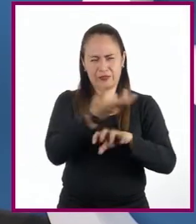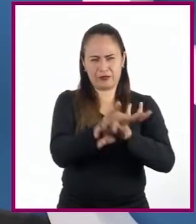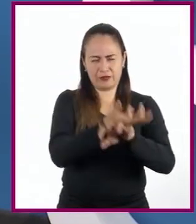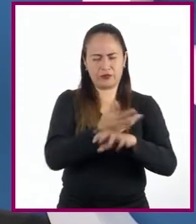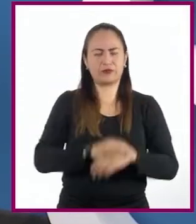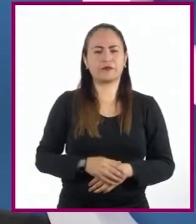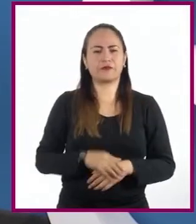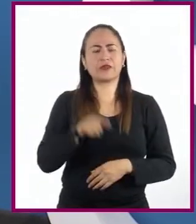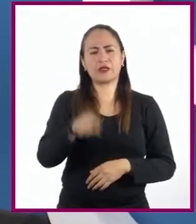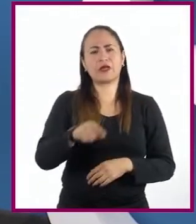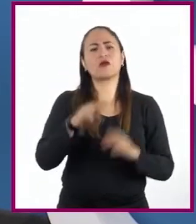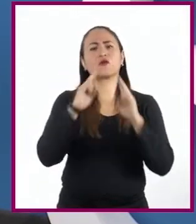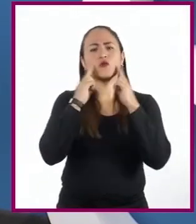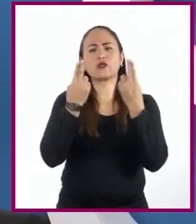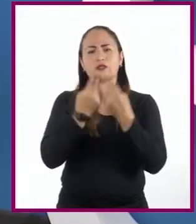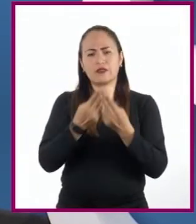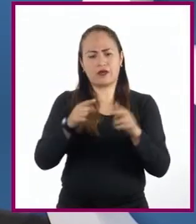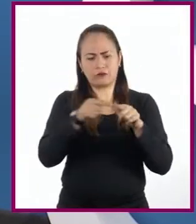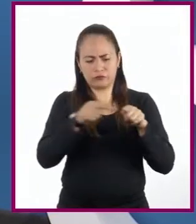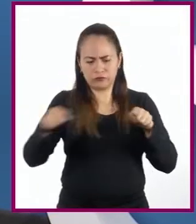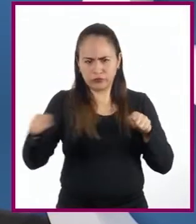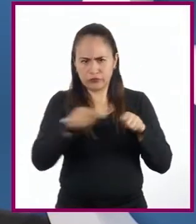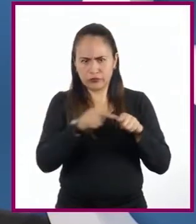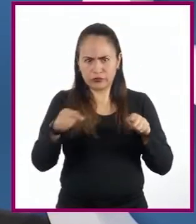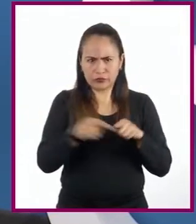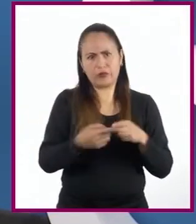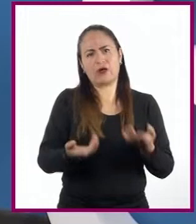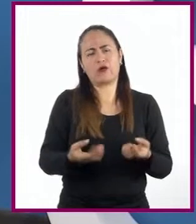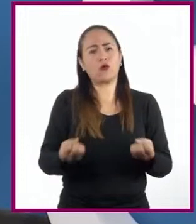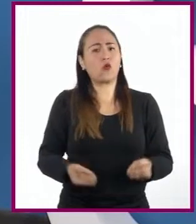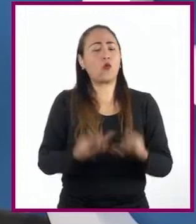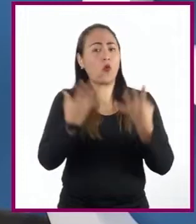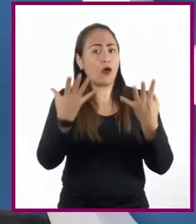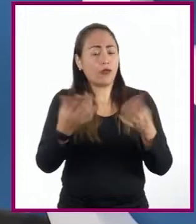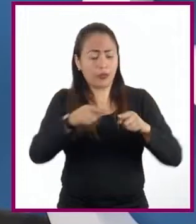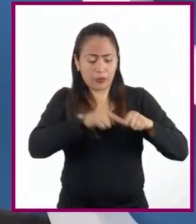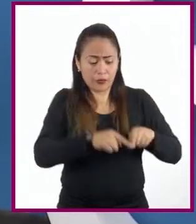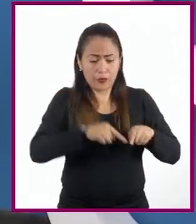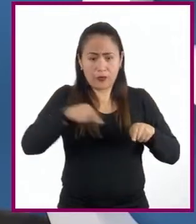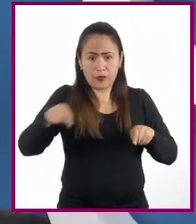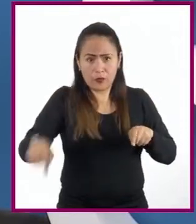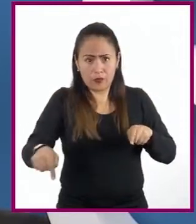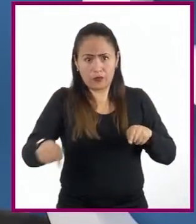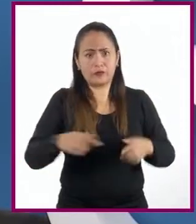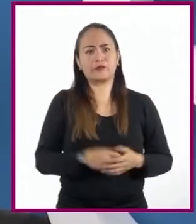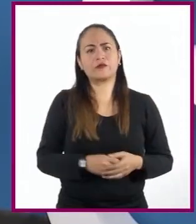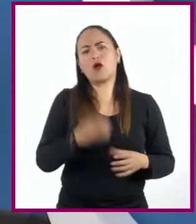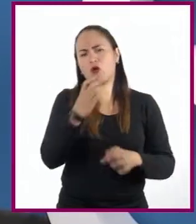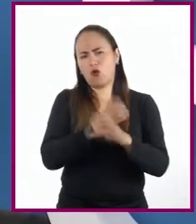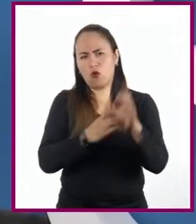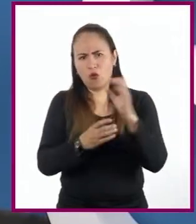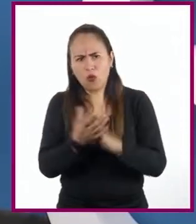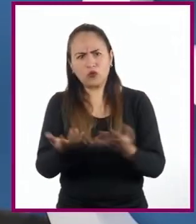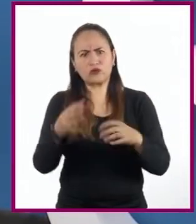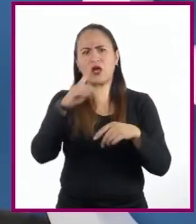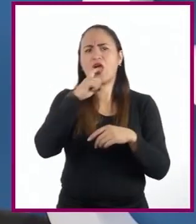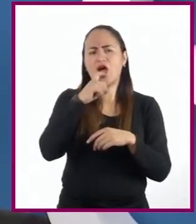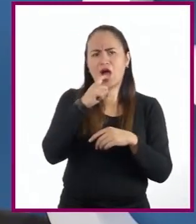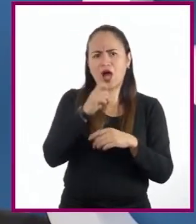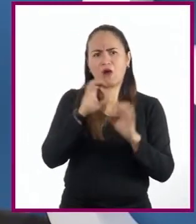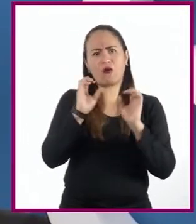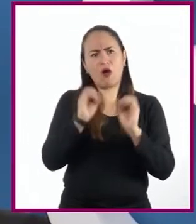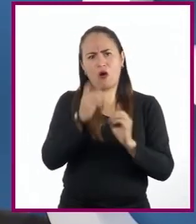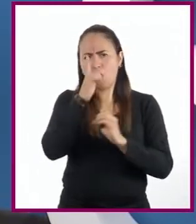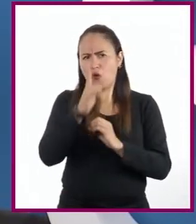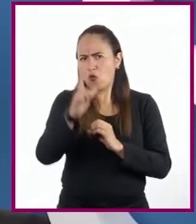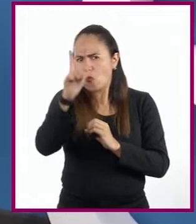de medida es una referencia que se usa para medir la magnitud física de un determinado objeto, sustancia o fenómeno.